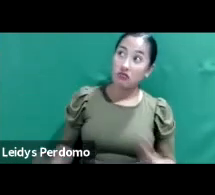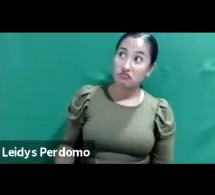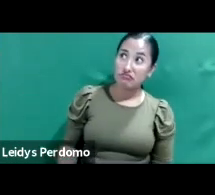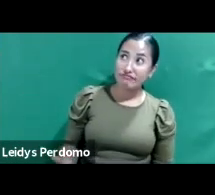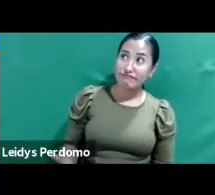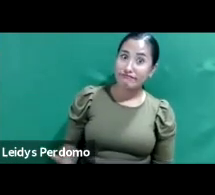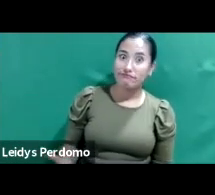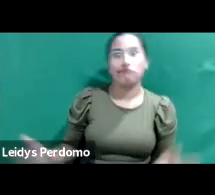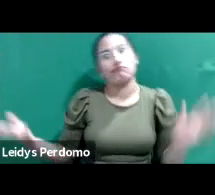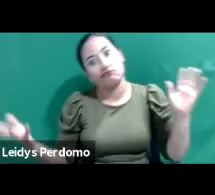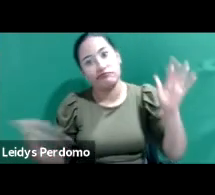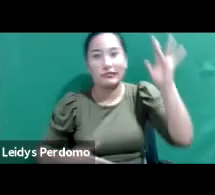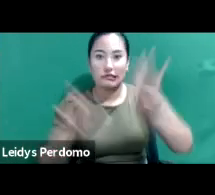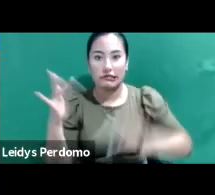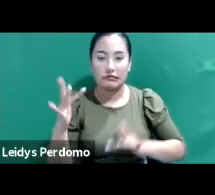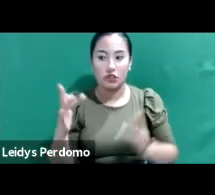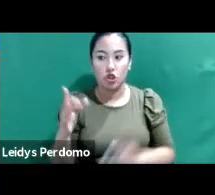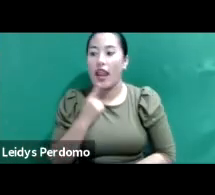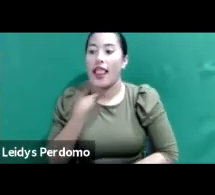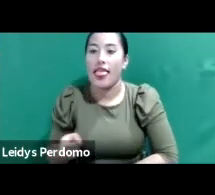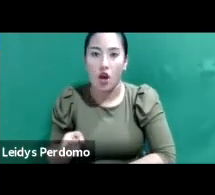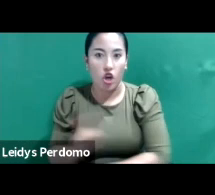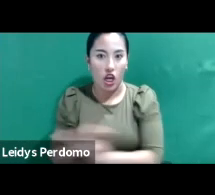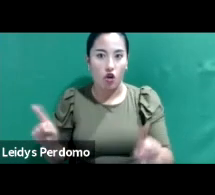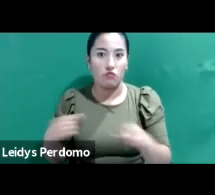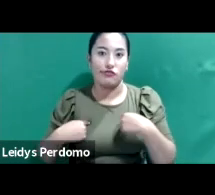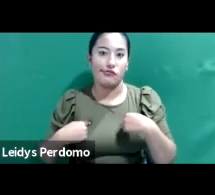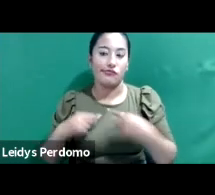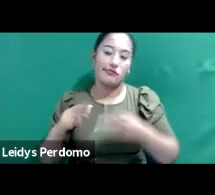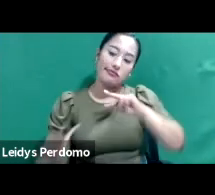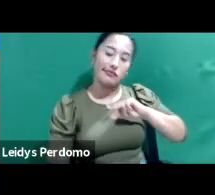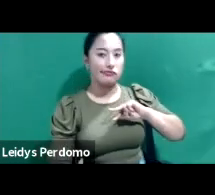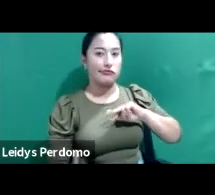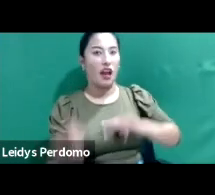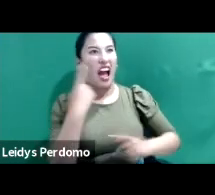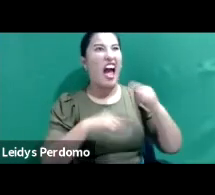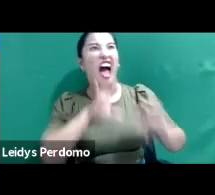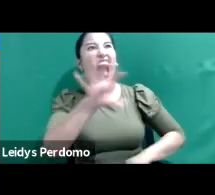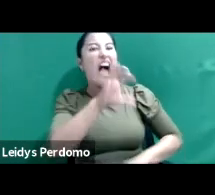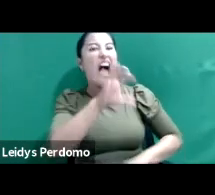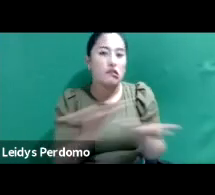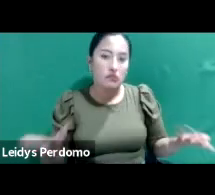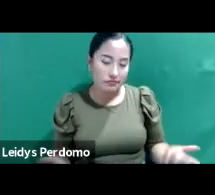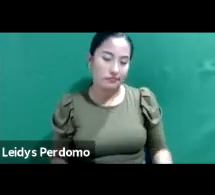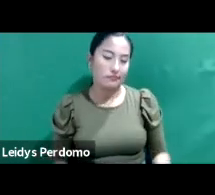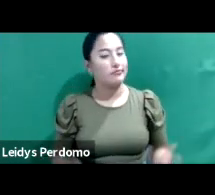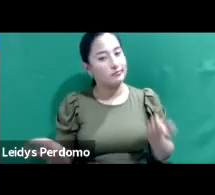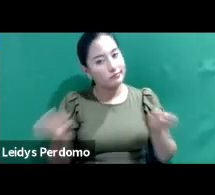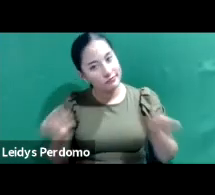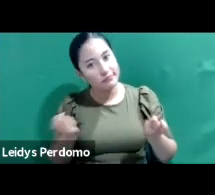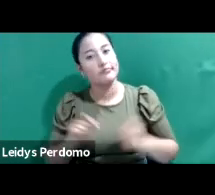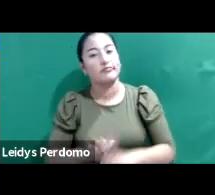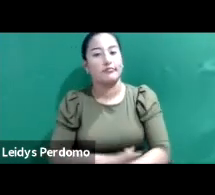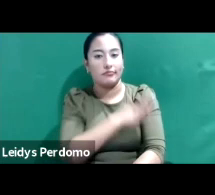Y ejemplo, en estos talleres que puntualmente estamos haciendo nosotros y demás, estos talleres, que incluso esto es un programa que